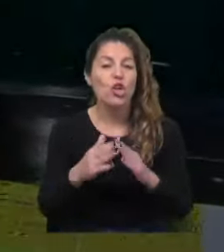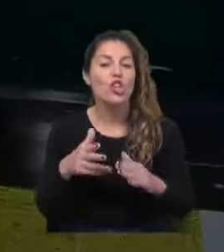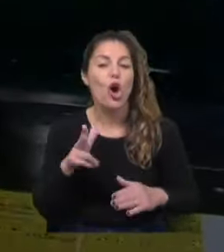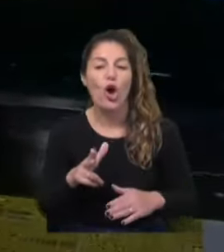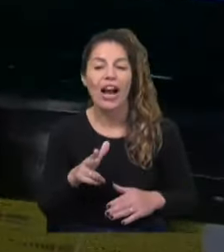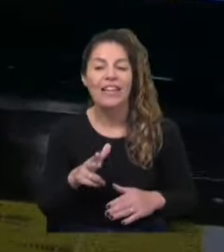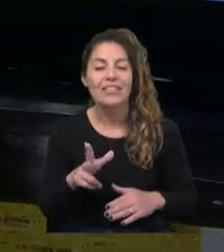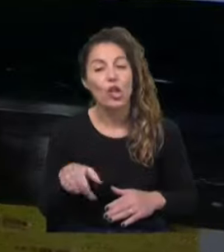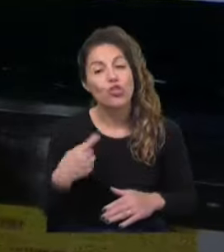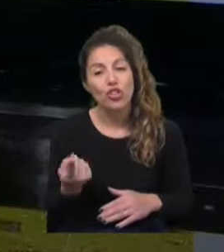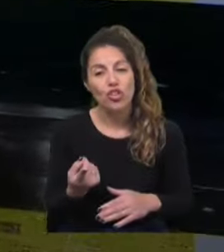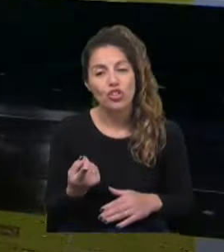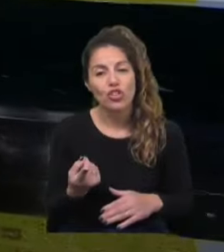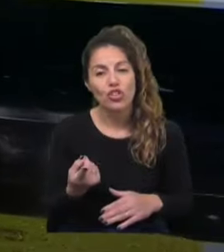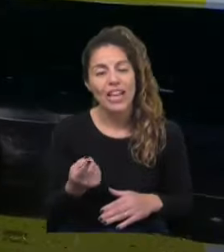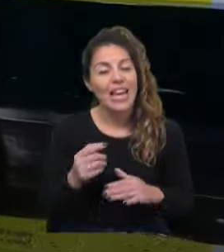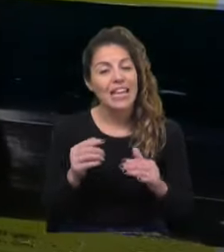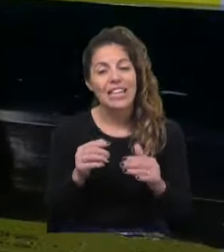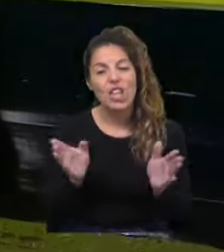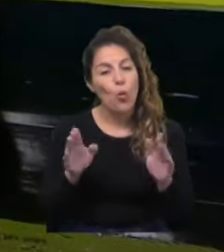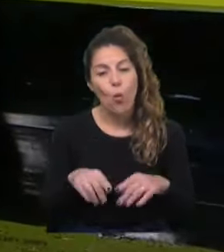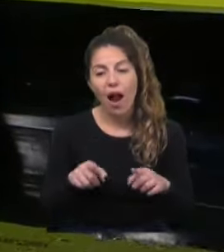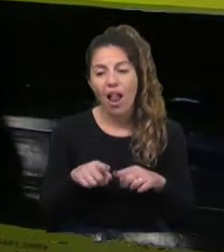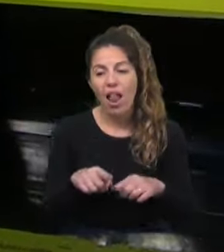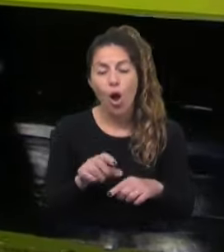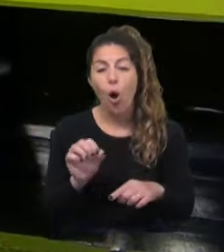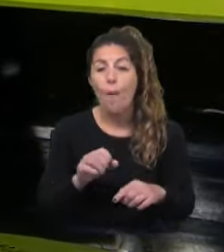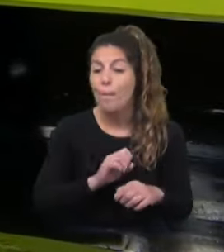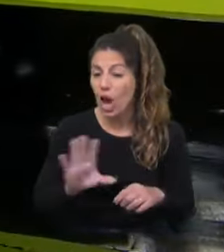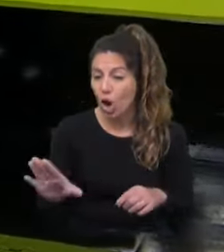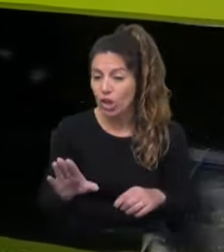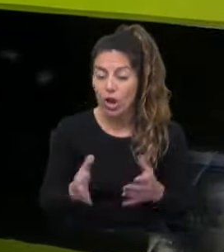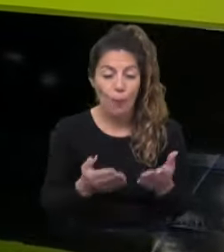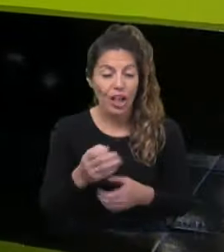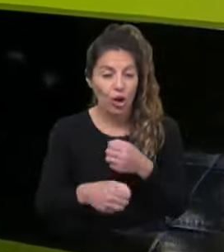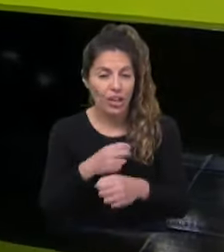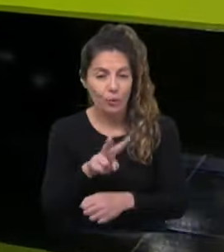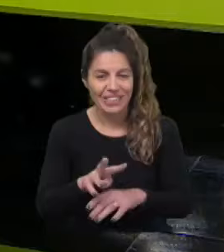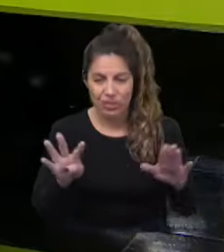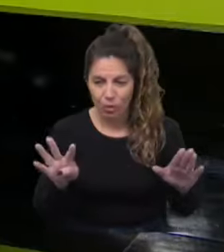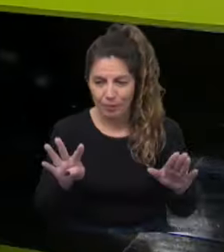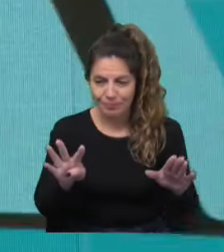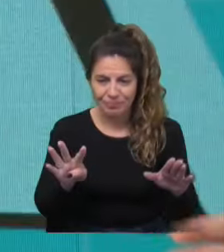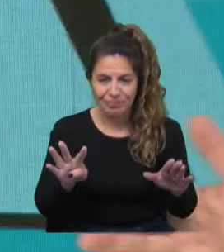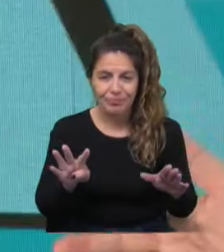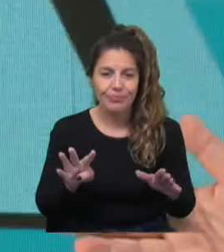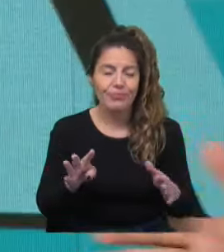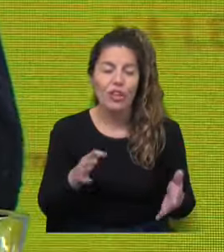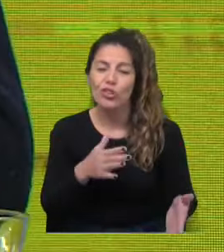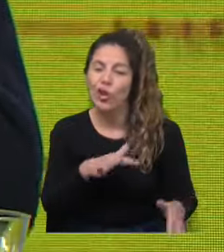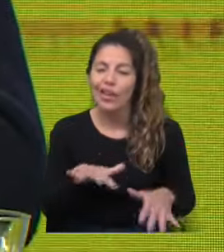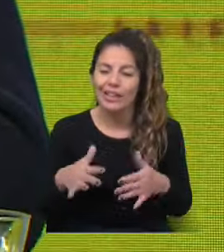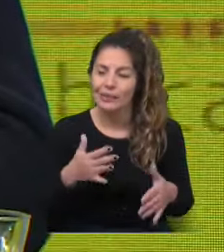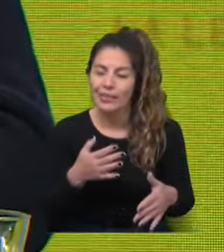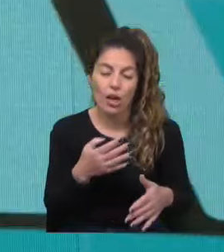hogares restantes están igual o peor que en 2019. Entonces, o sea, nosotros la mejora, relativizamos bastante. La